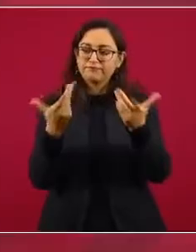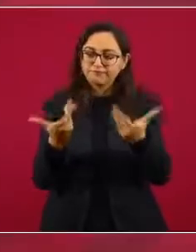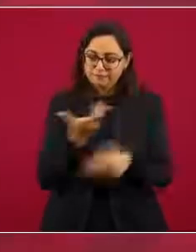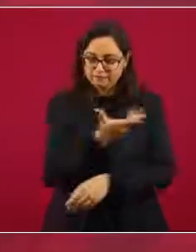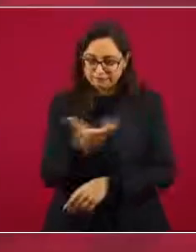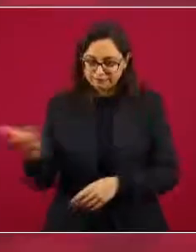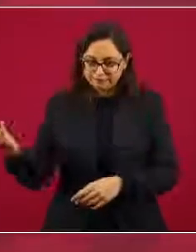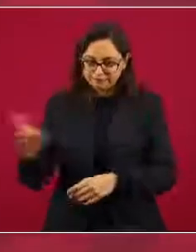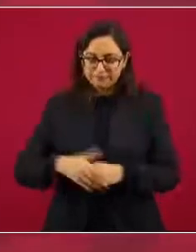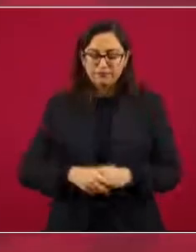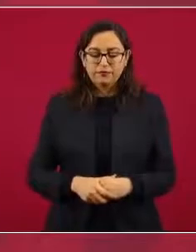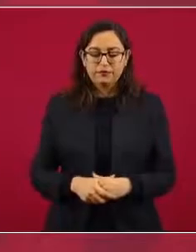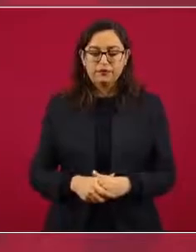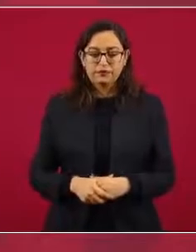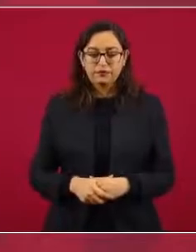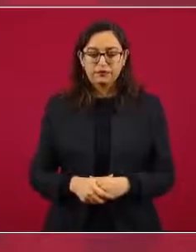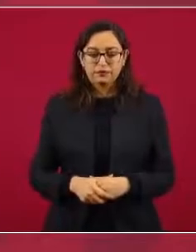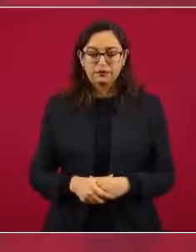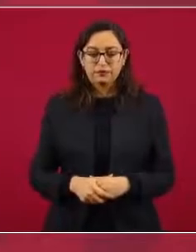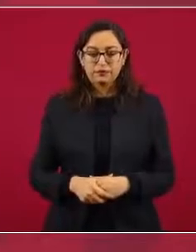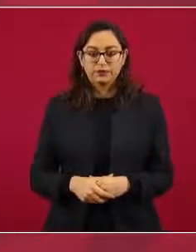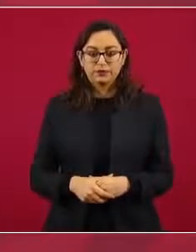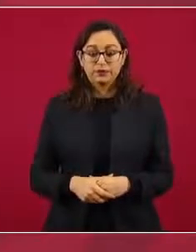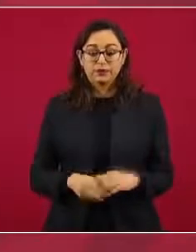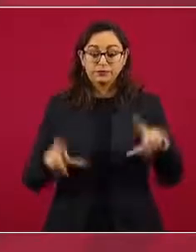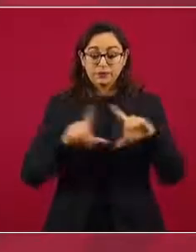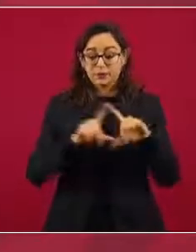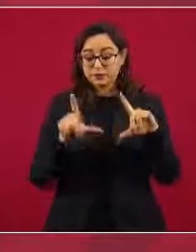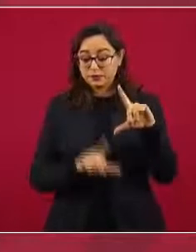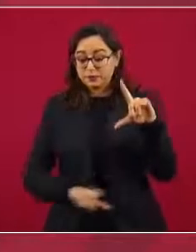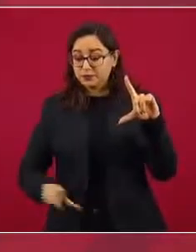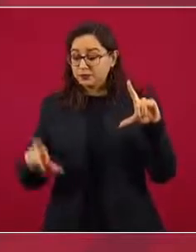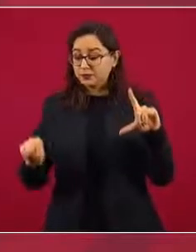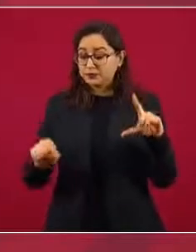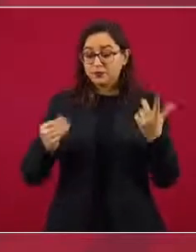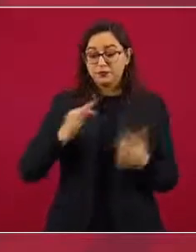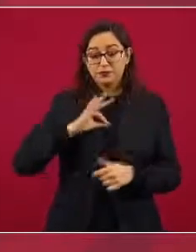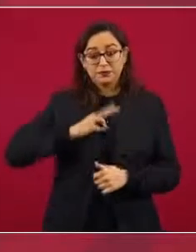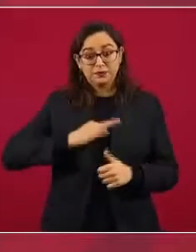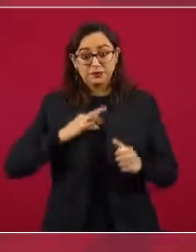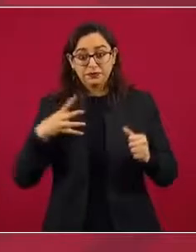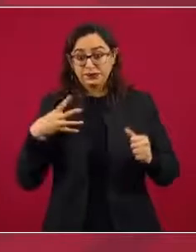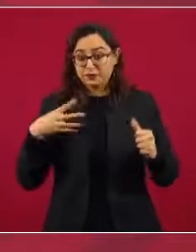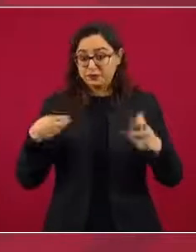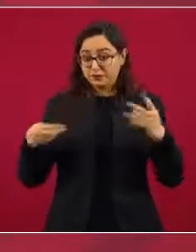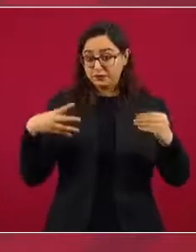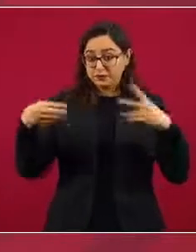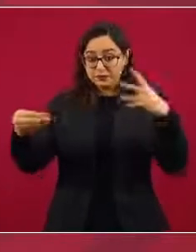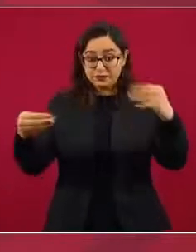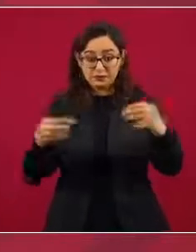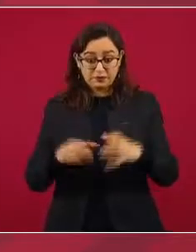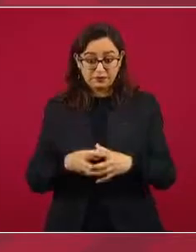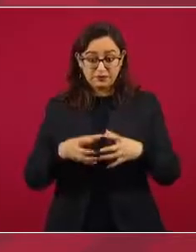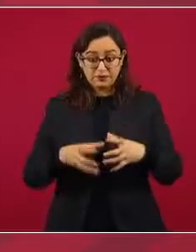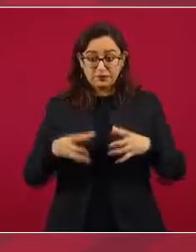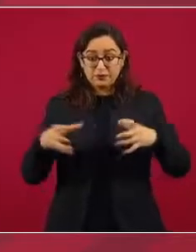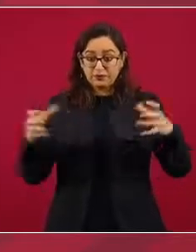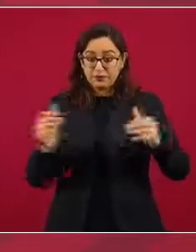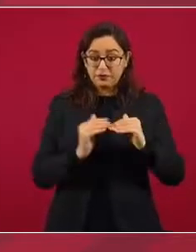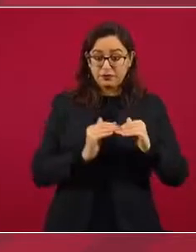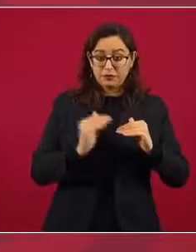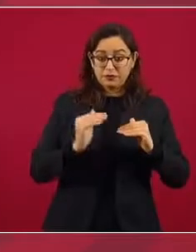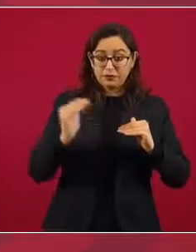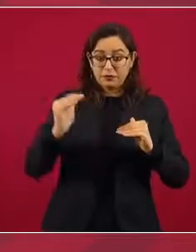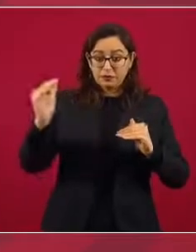Hoy que en parte de nuestro país tenemos un repunte de casos y ante la espera del Año Nuevo con